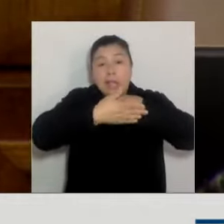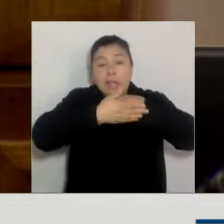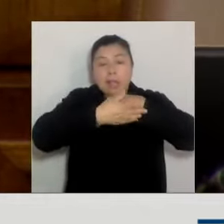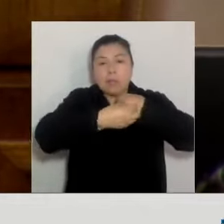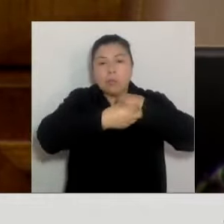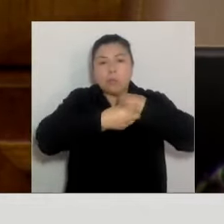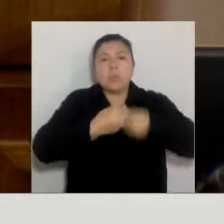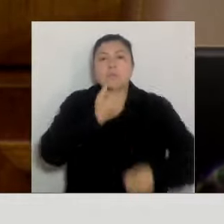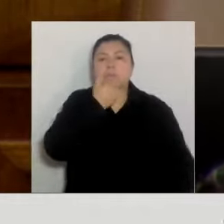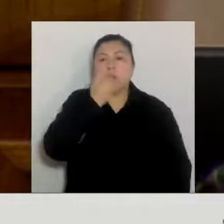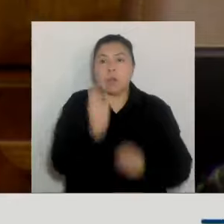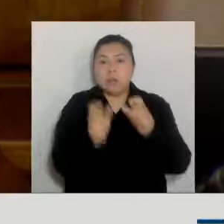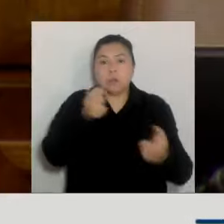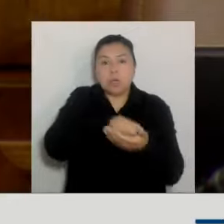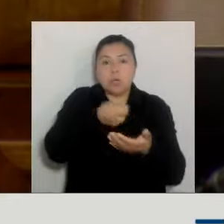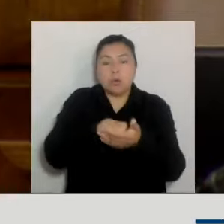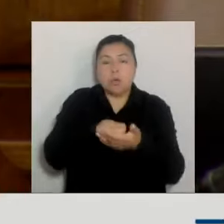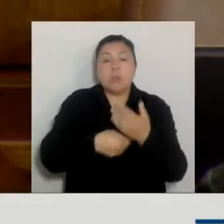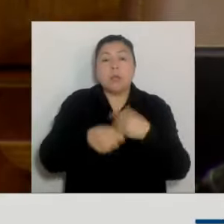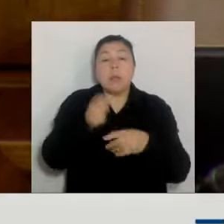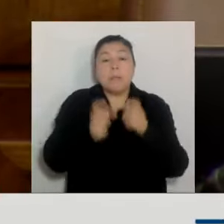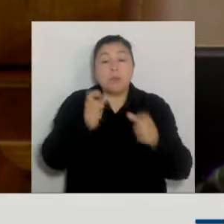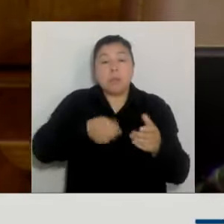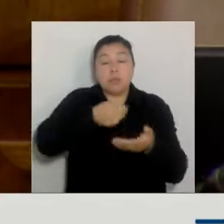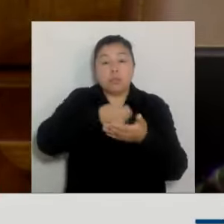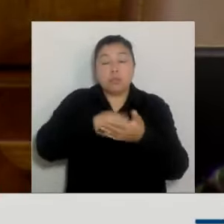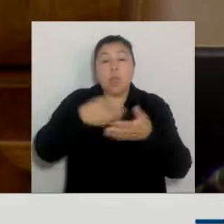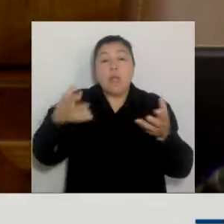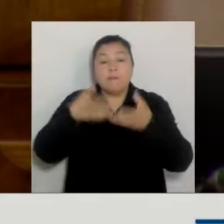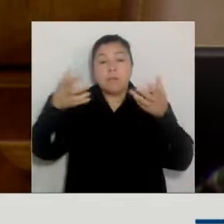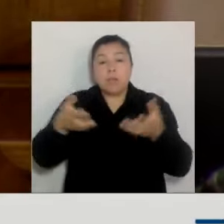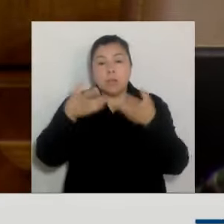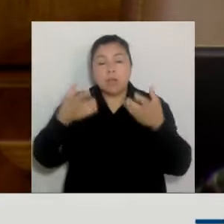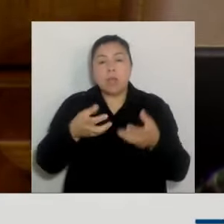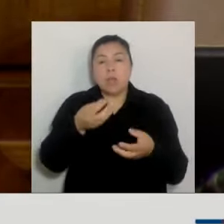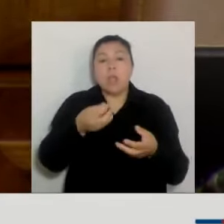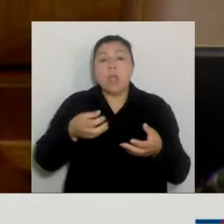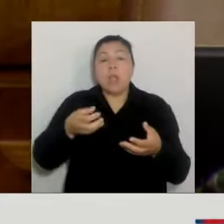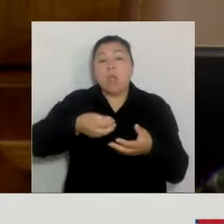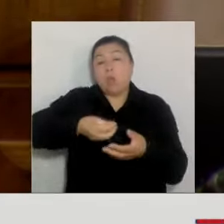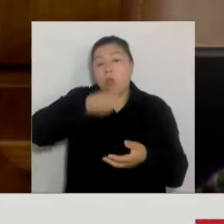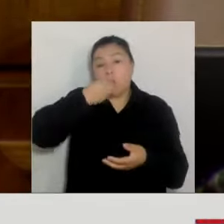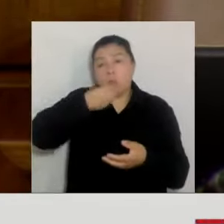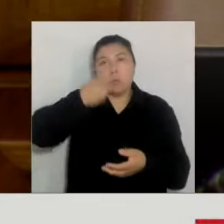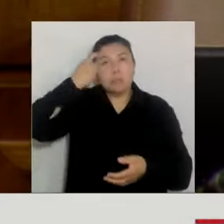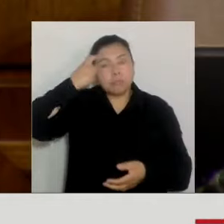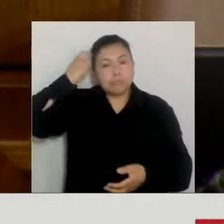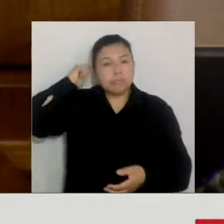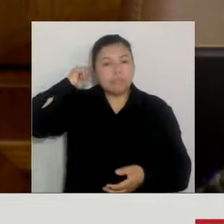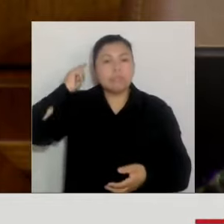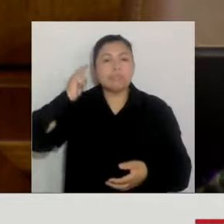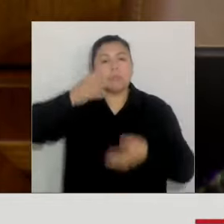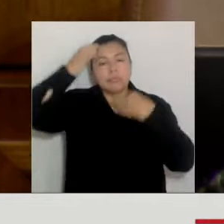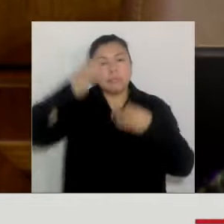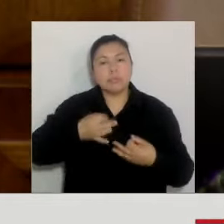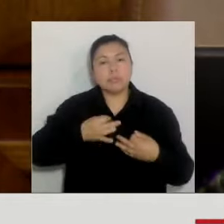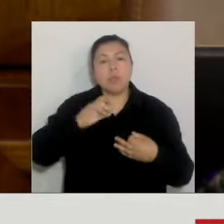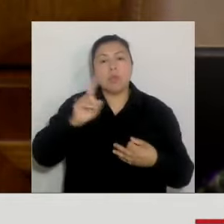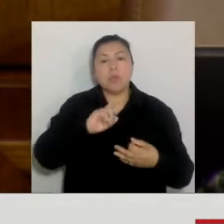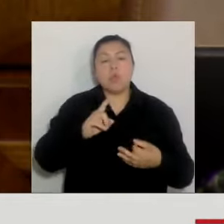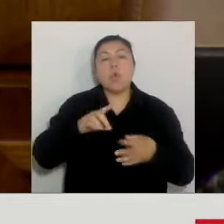a los consumidores pero es que la gente que consume productos vegetales consume productos vegetales muy a conciencia y muy decididamente de no consumir